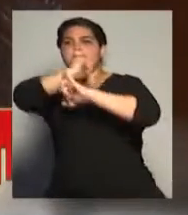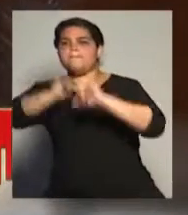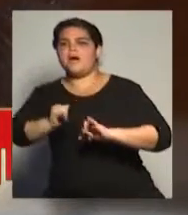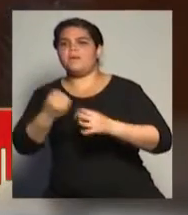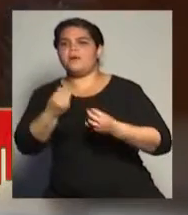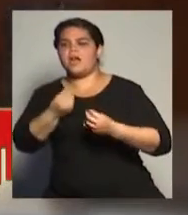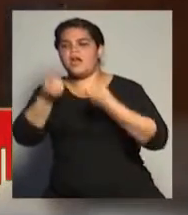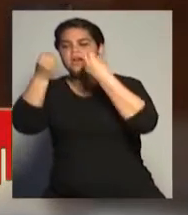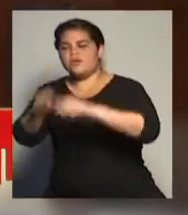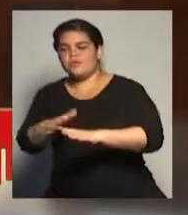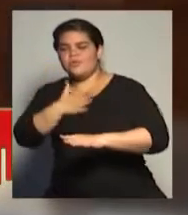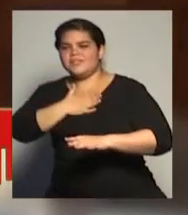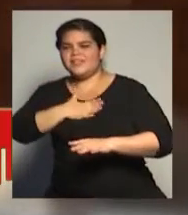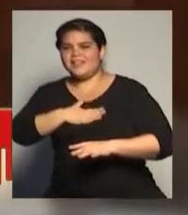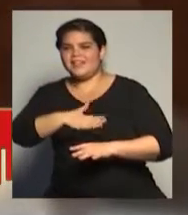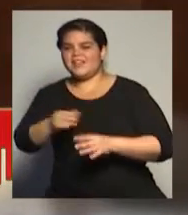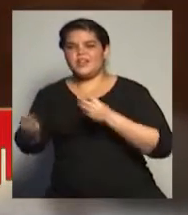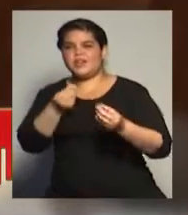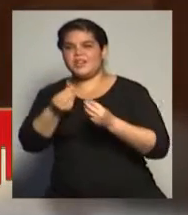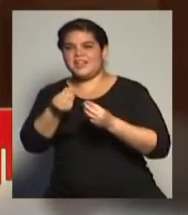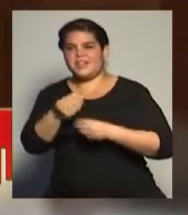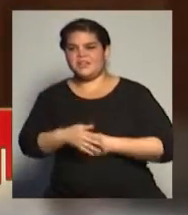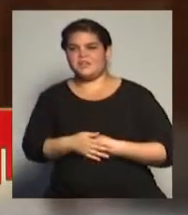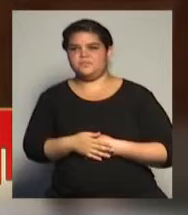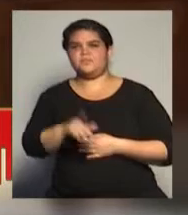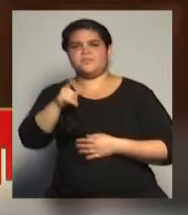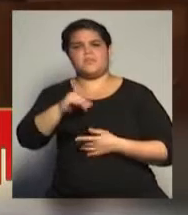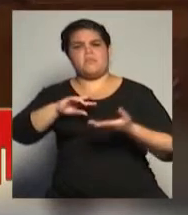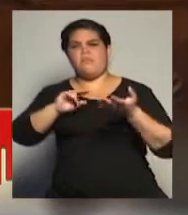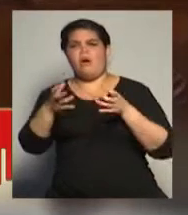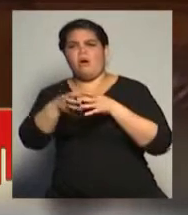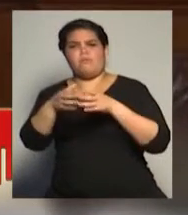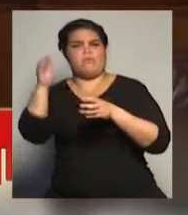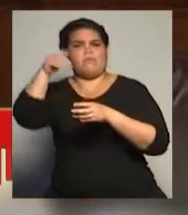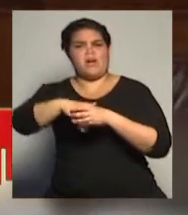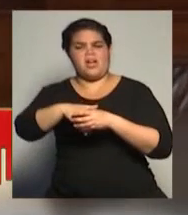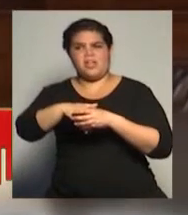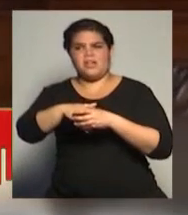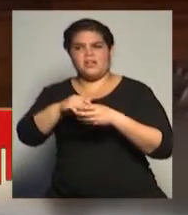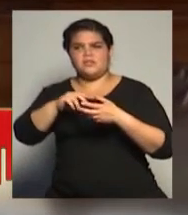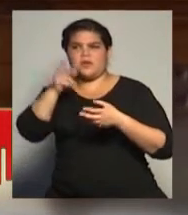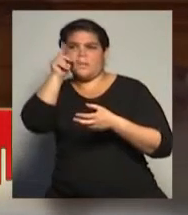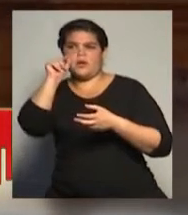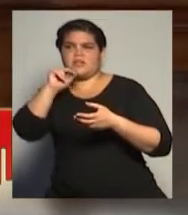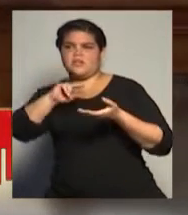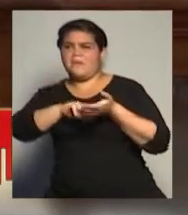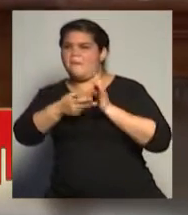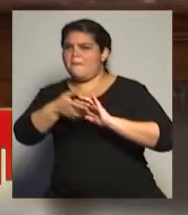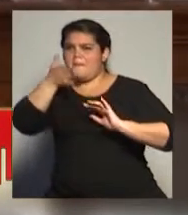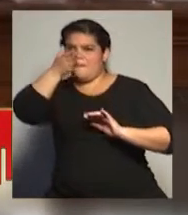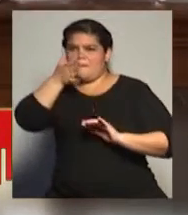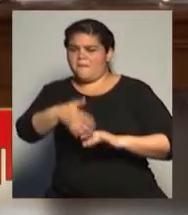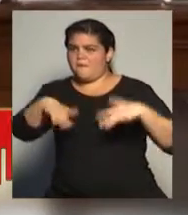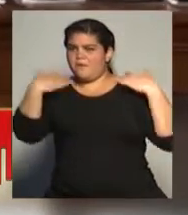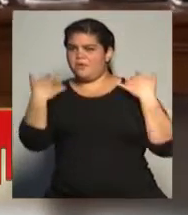para renunciar después de estar viviendo un momento así de una interna fuerte dentro del Partido Republicano, ¿no?